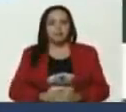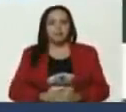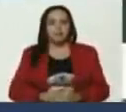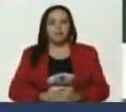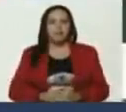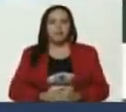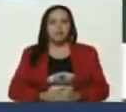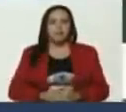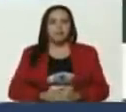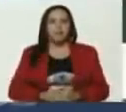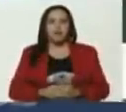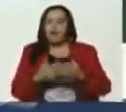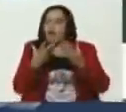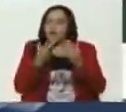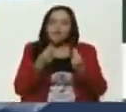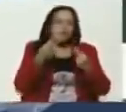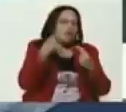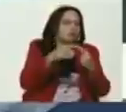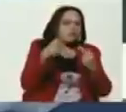Y son tantas cosas,